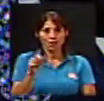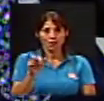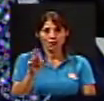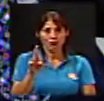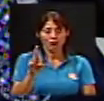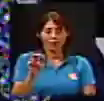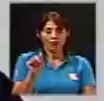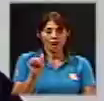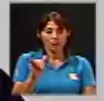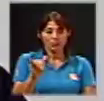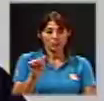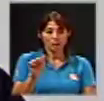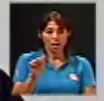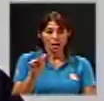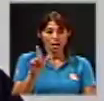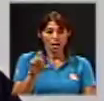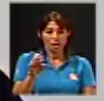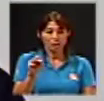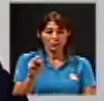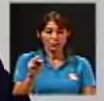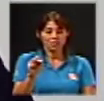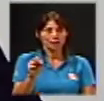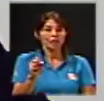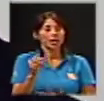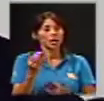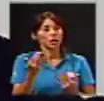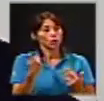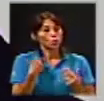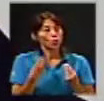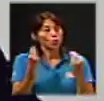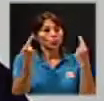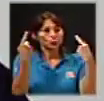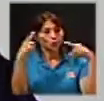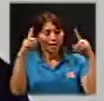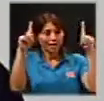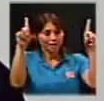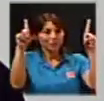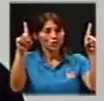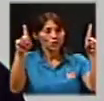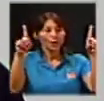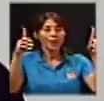compañero de don Felipe, por cierto, tuvo mucho éxito en vender